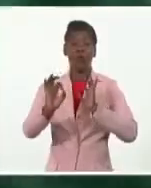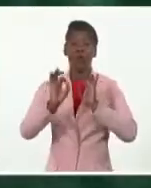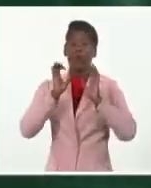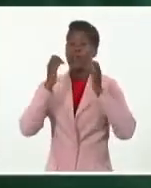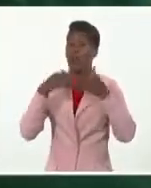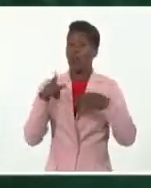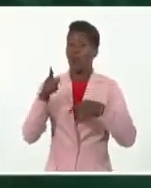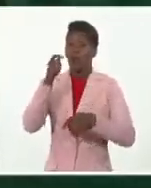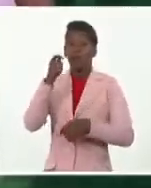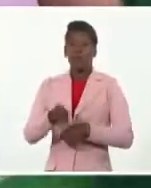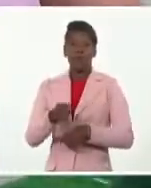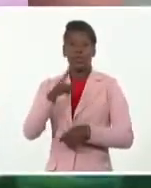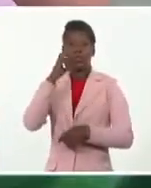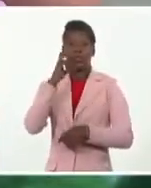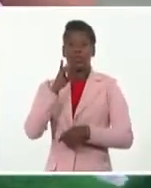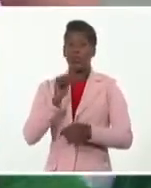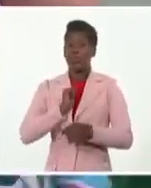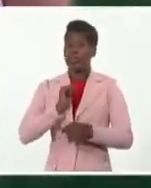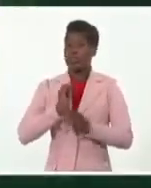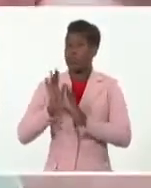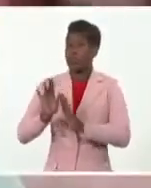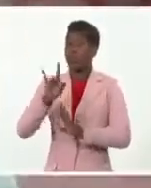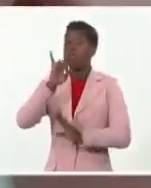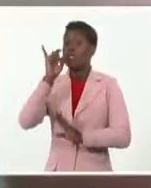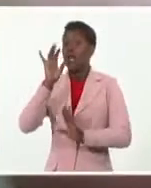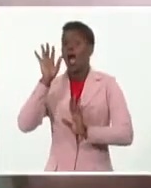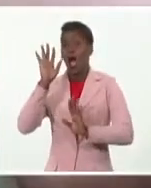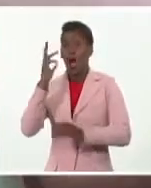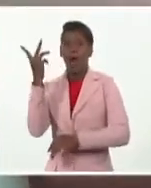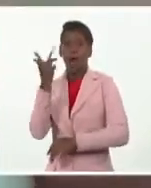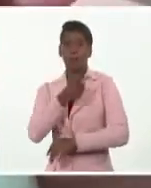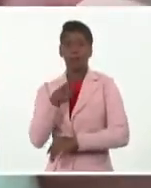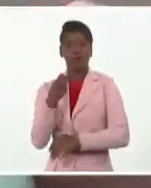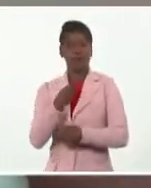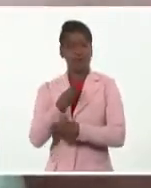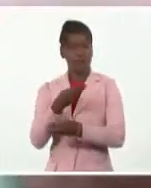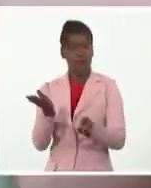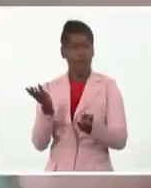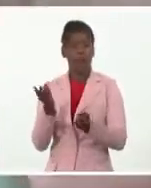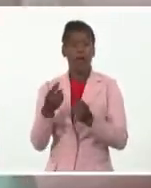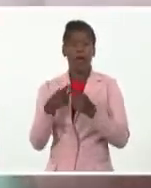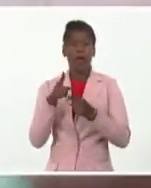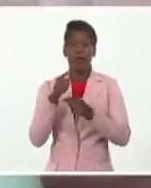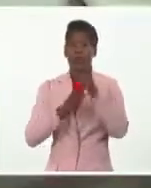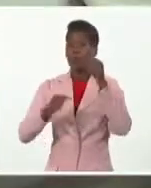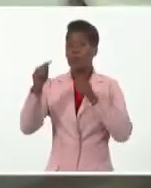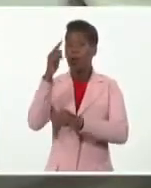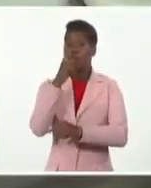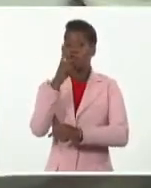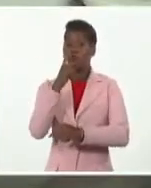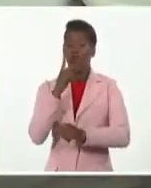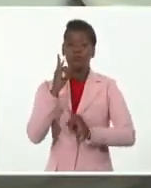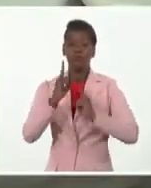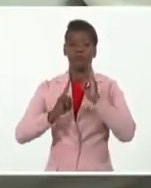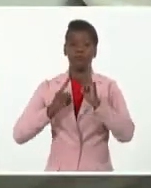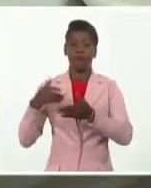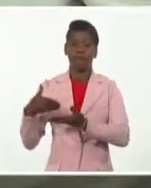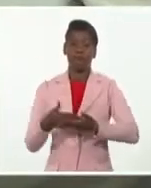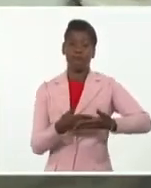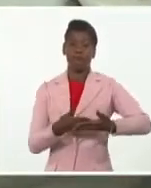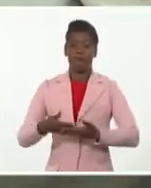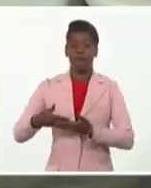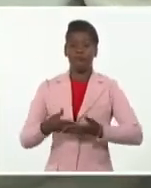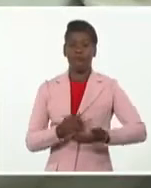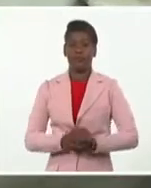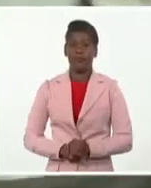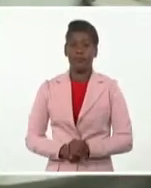y cuidar a su hijo mediante la lactancia es una disyuntiva que lleva un solo consejo. Lo que se recomienda ahora es que las mujeres que